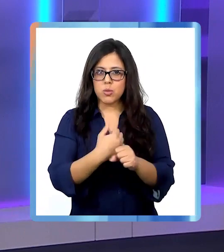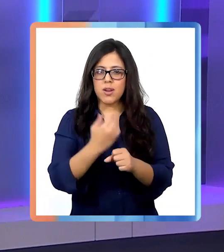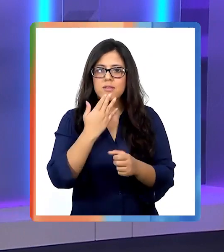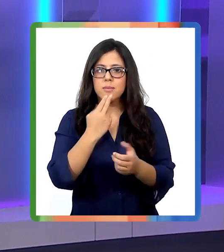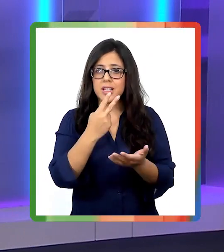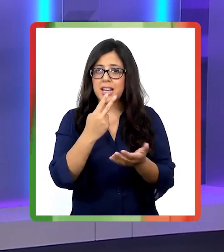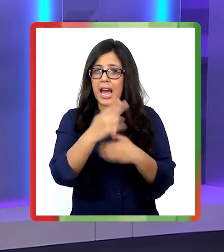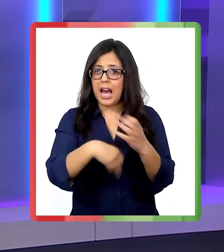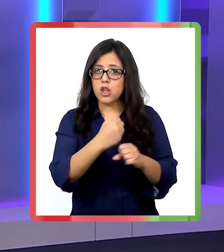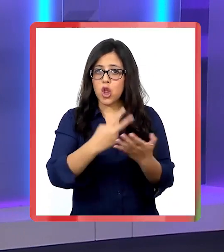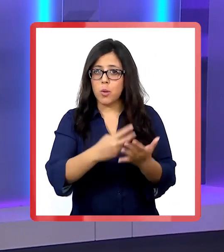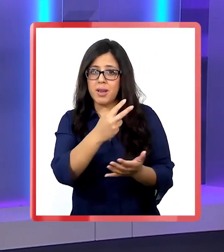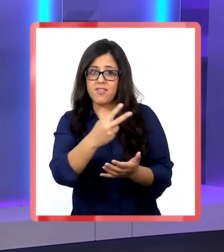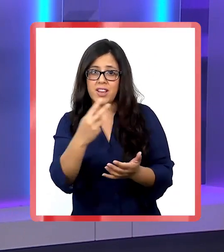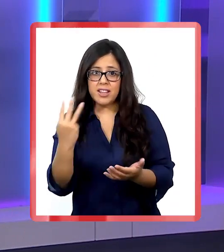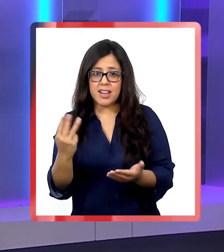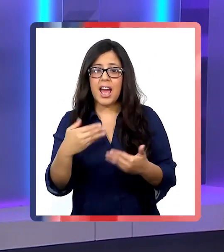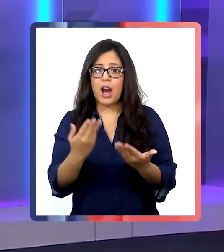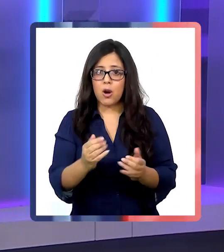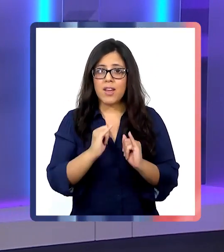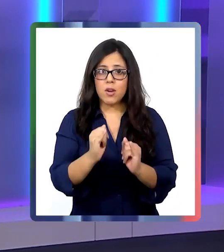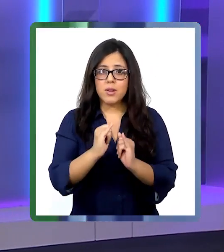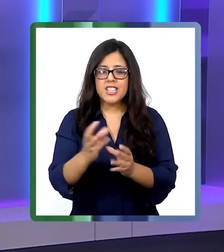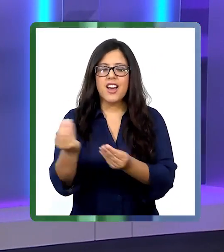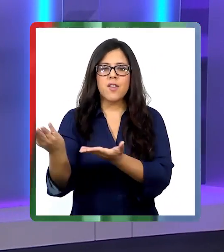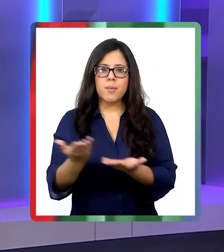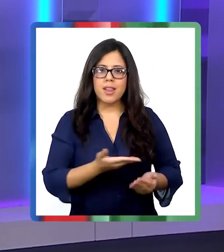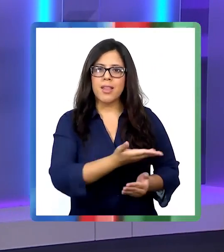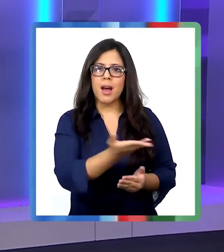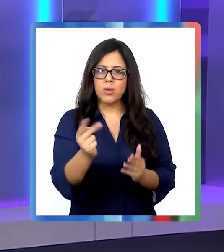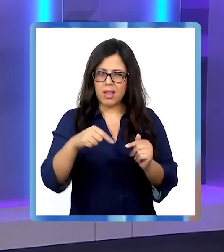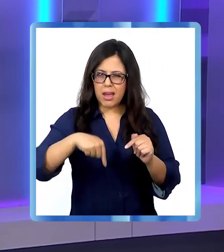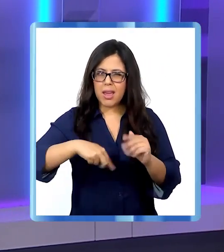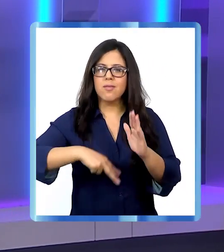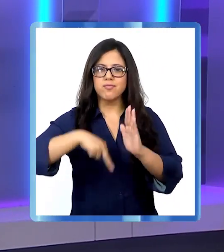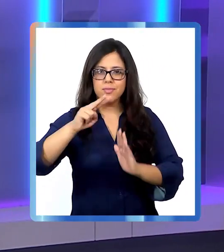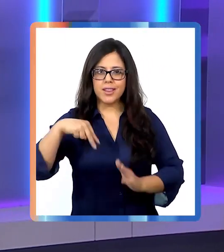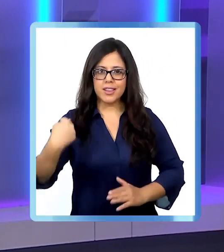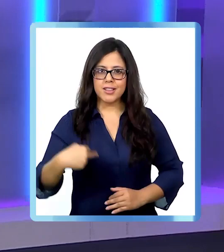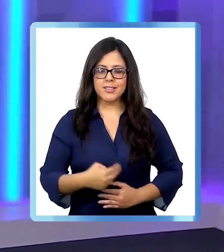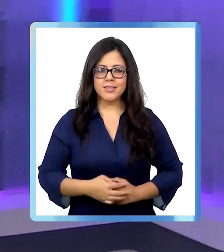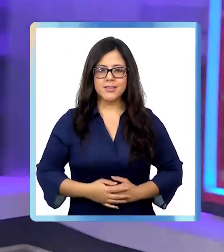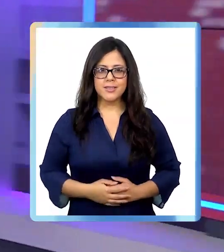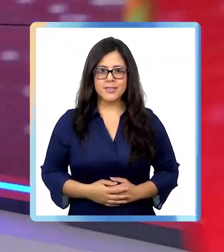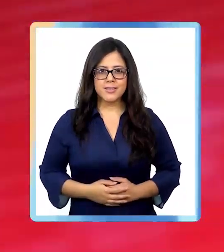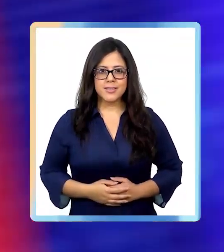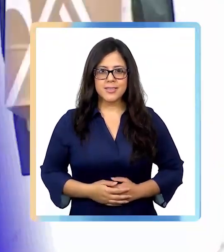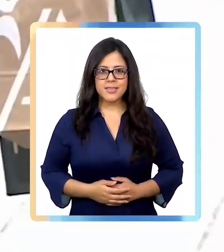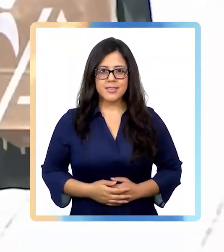el 2023? Con el siguiente informe les damos la bienvenida a Portavoz Noticias.